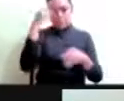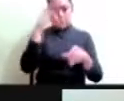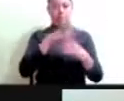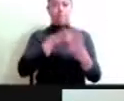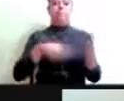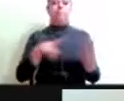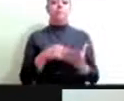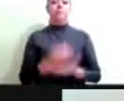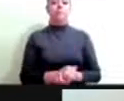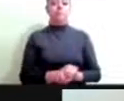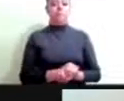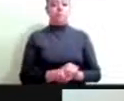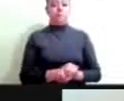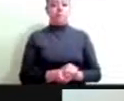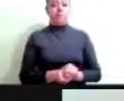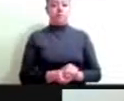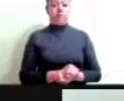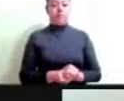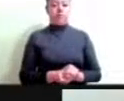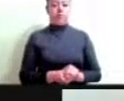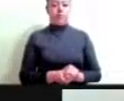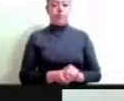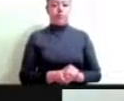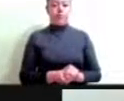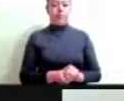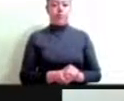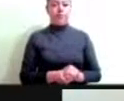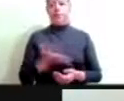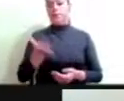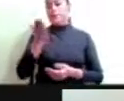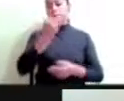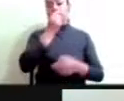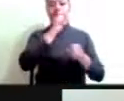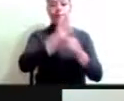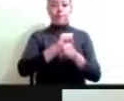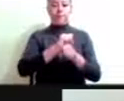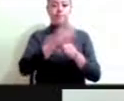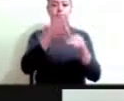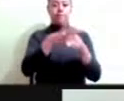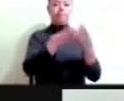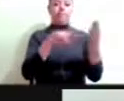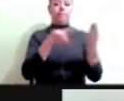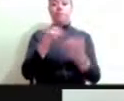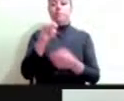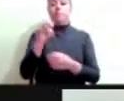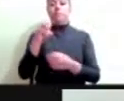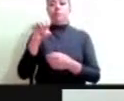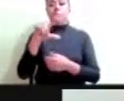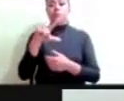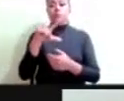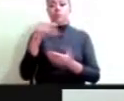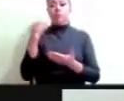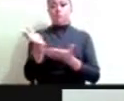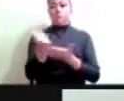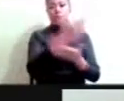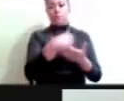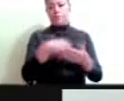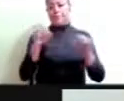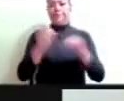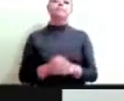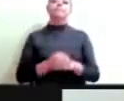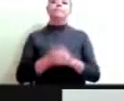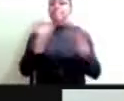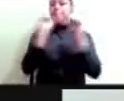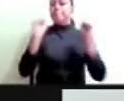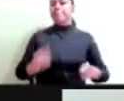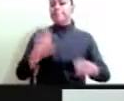Se solicita a la Secretaría recoger la votación nominal. Abras el sistema electrónico hasta por un minuto